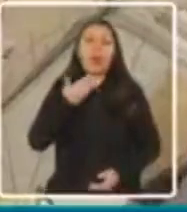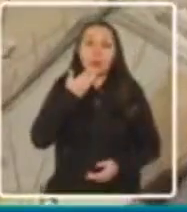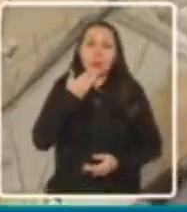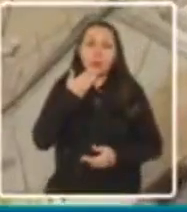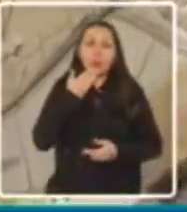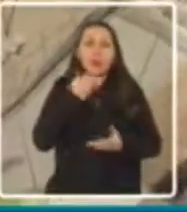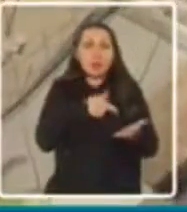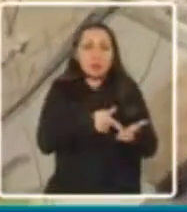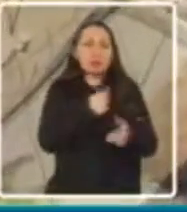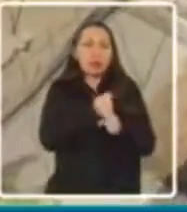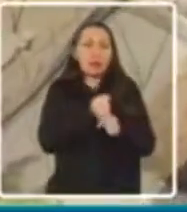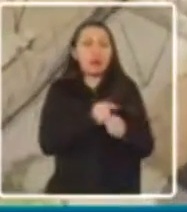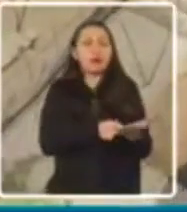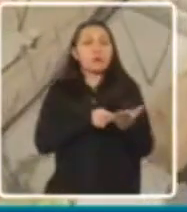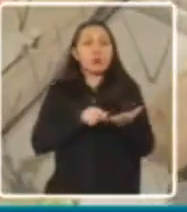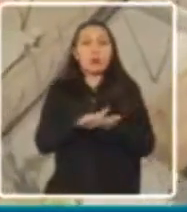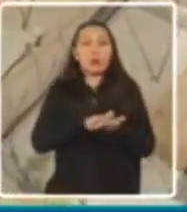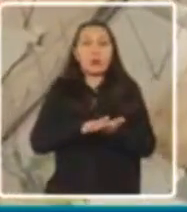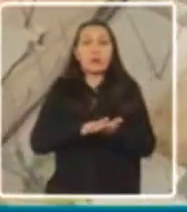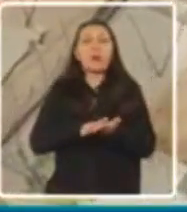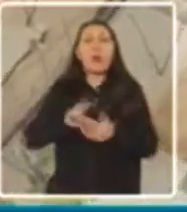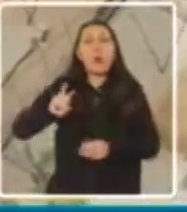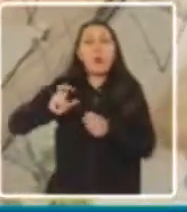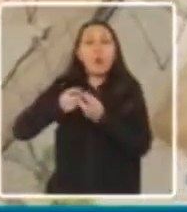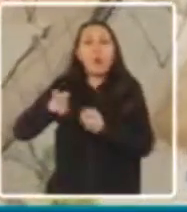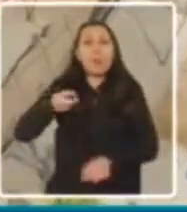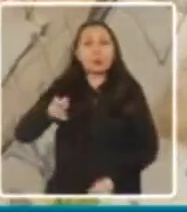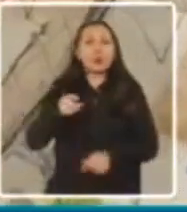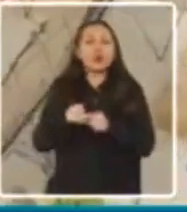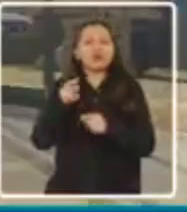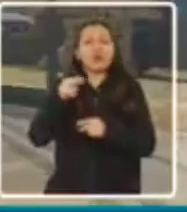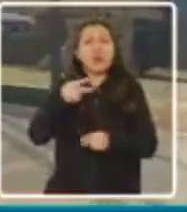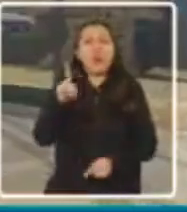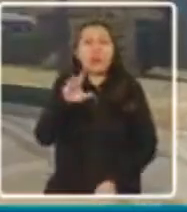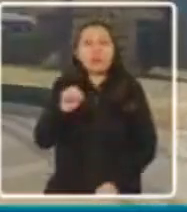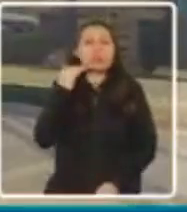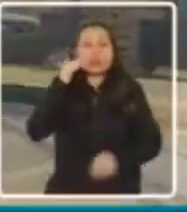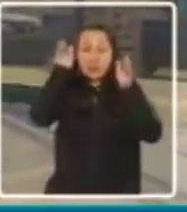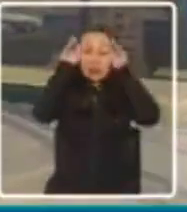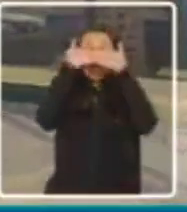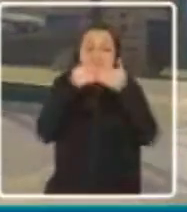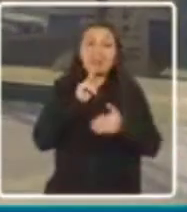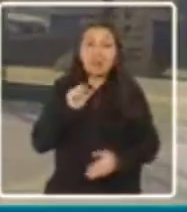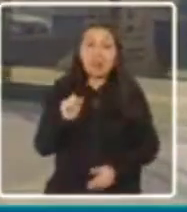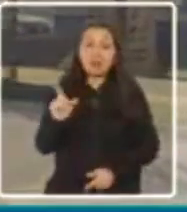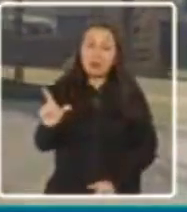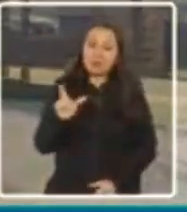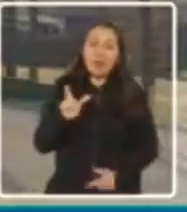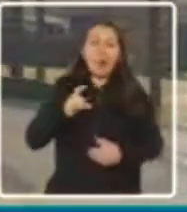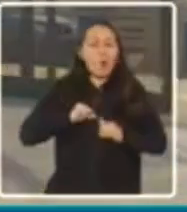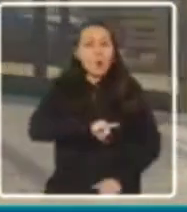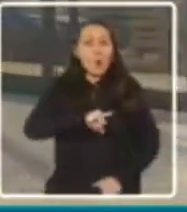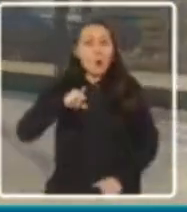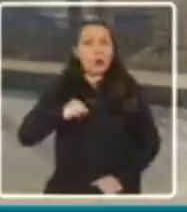de ese trabajo. Me lo mostraban también, por ejemplo, en Huasco. En Huasco, madres de niños con TEA, con dependencia severa, me mostraban el carnet orgullosa